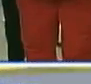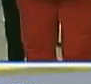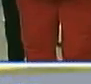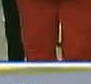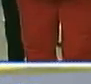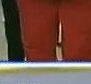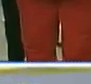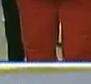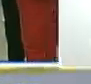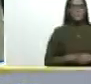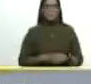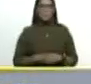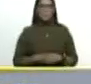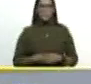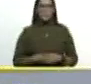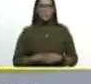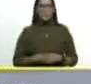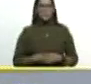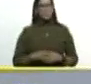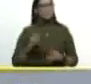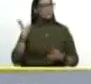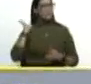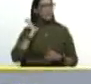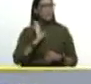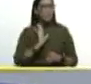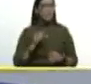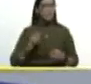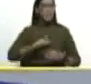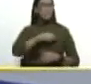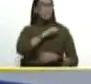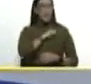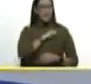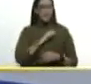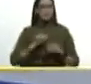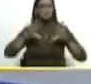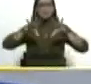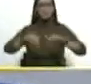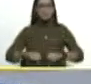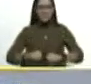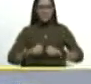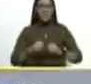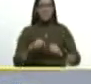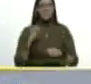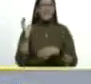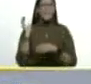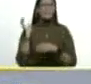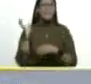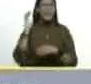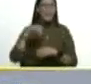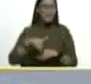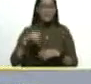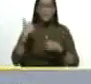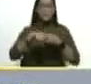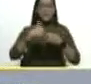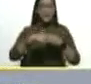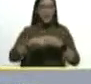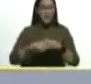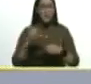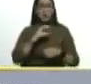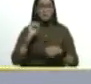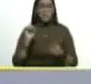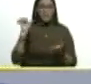España, que venía a reconquistar de Maracaibo al occidente y del occidente al